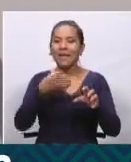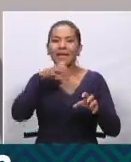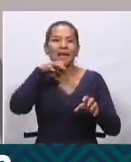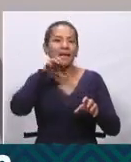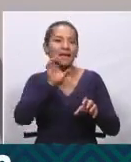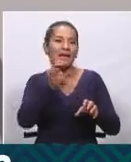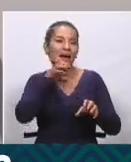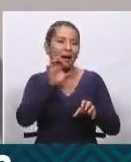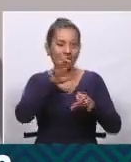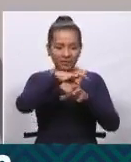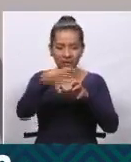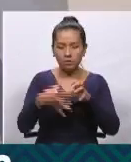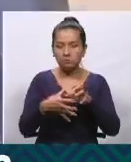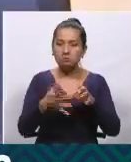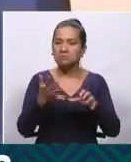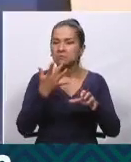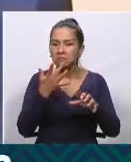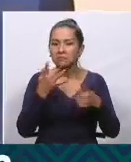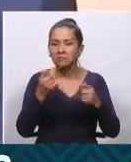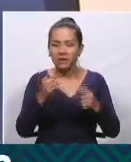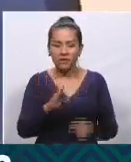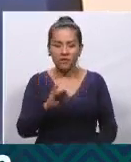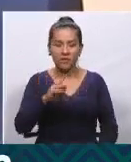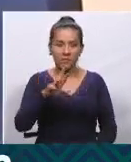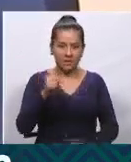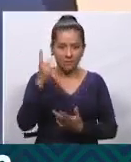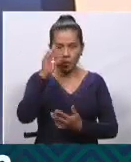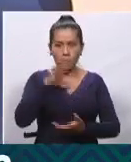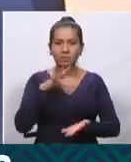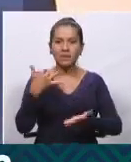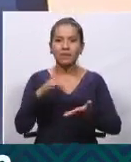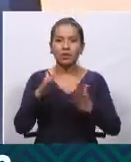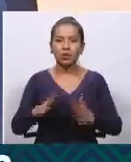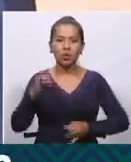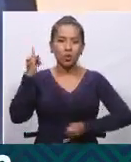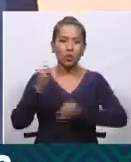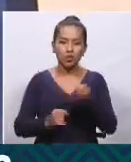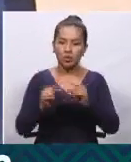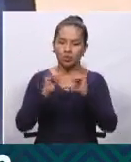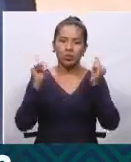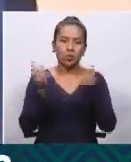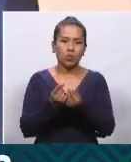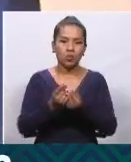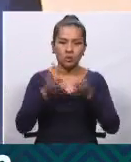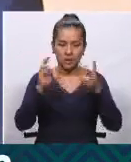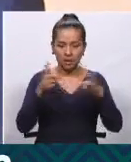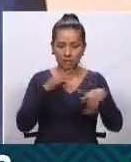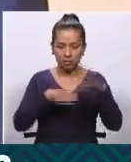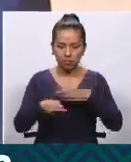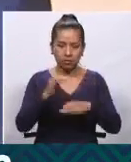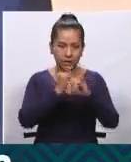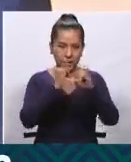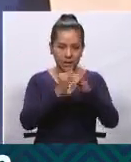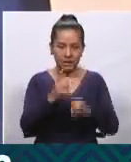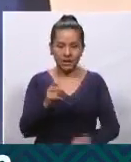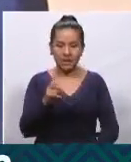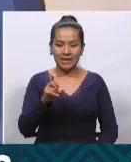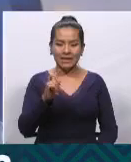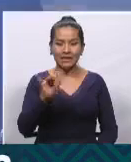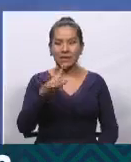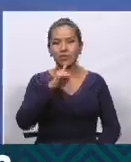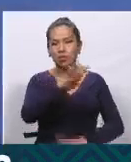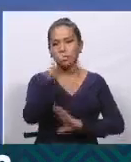obtener justamente la fibra de coco. Luis Chávez es estudiante del último curso de la carrera de Ingeniería Textil de la Universidad Pública del